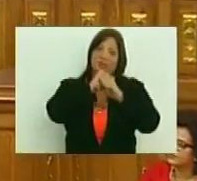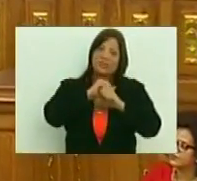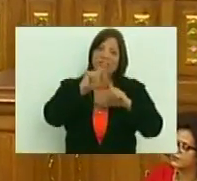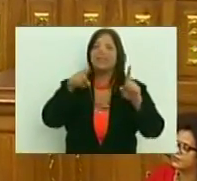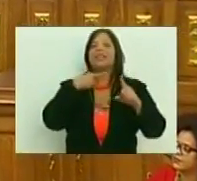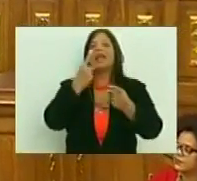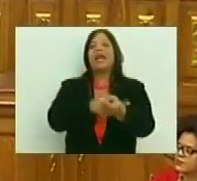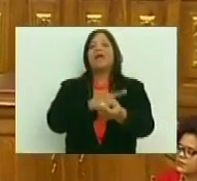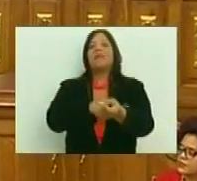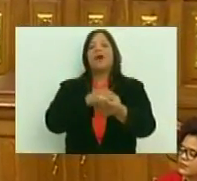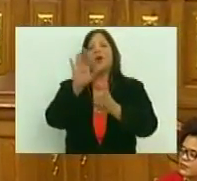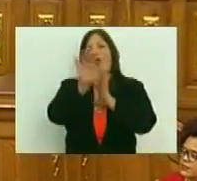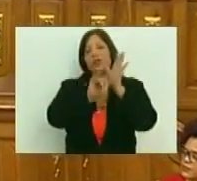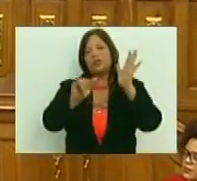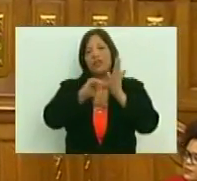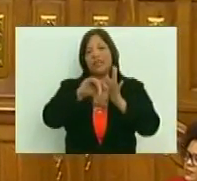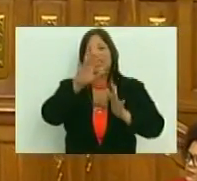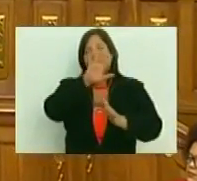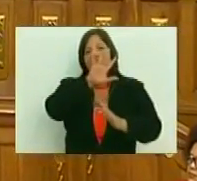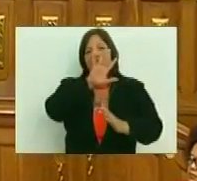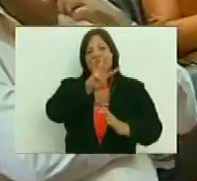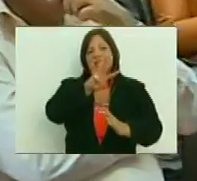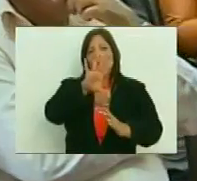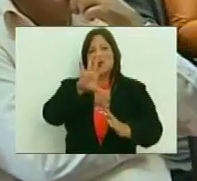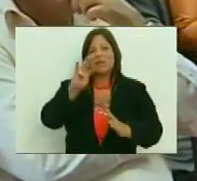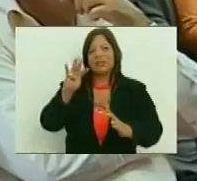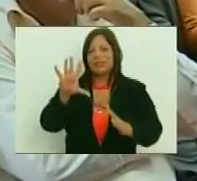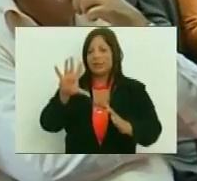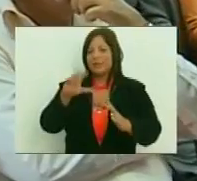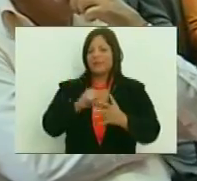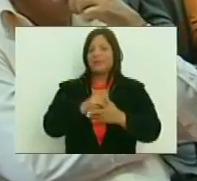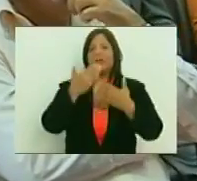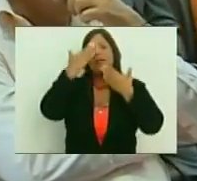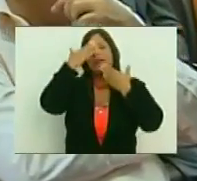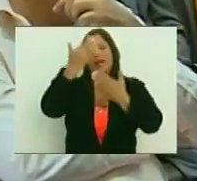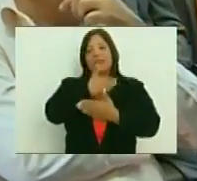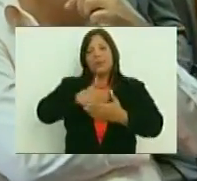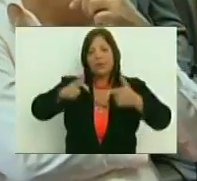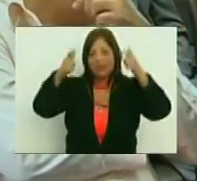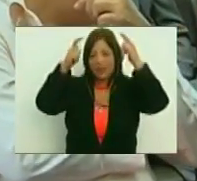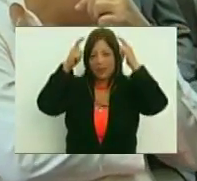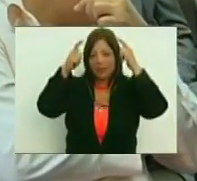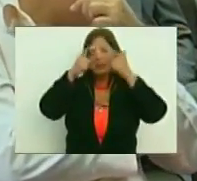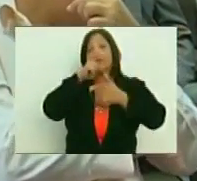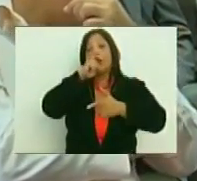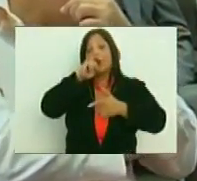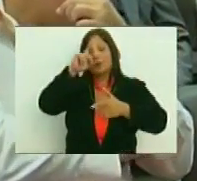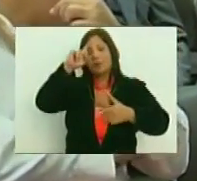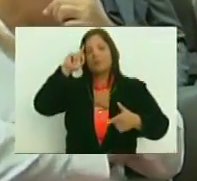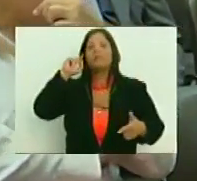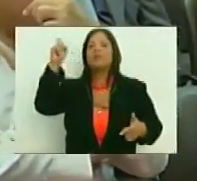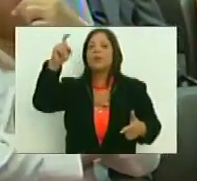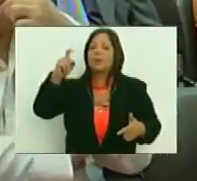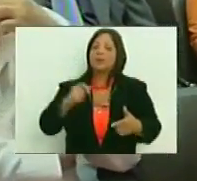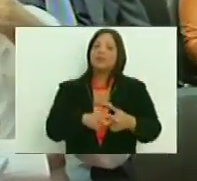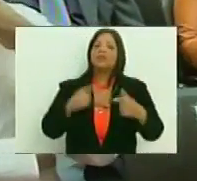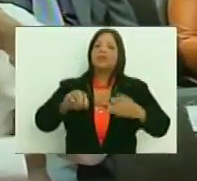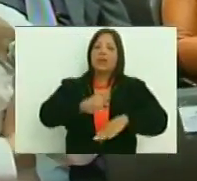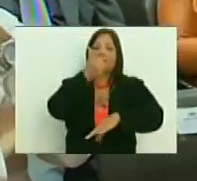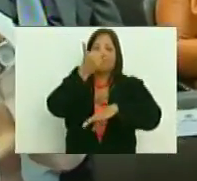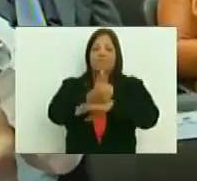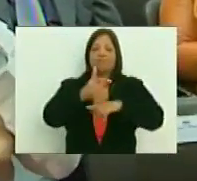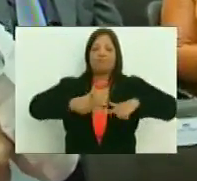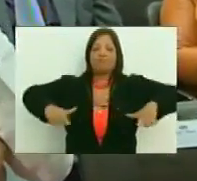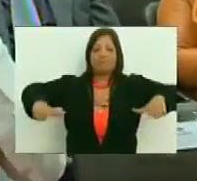hermanos constituyentes, los 545 constituyentes, que gracias al presidente Maduro hoy estamos aquí instalados en el